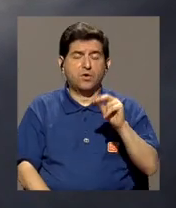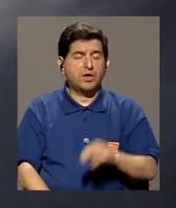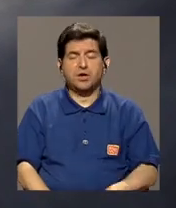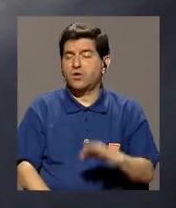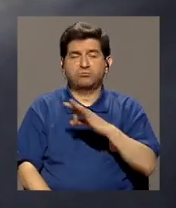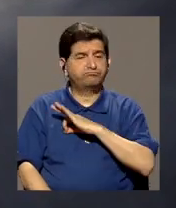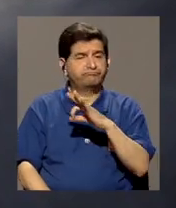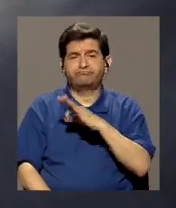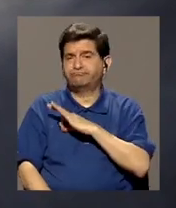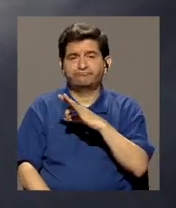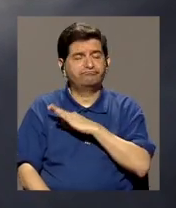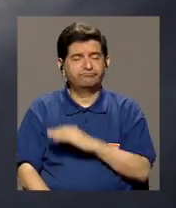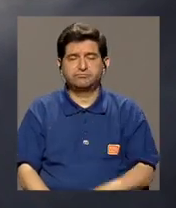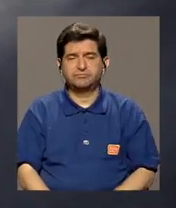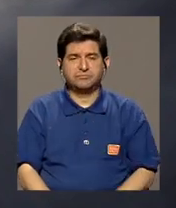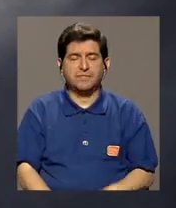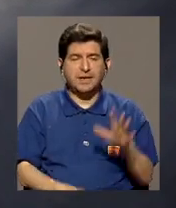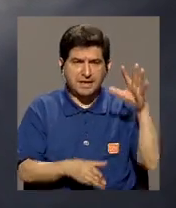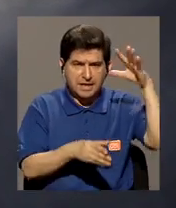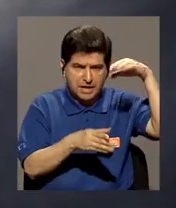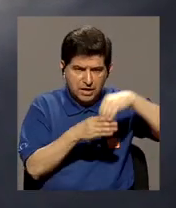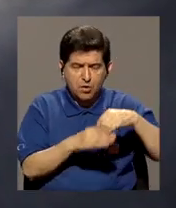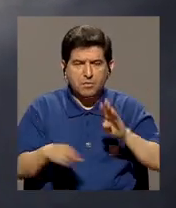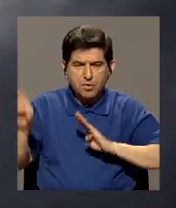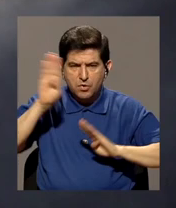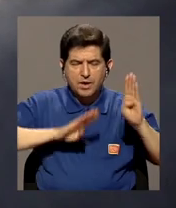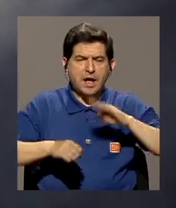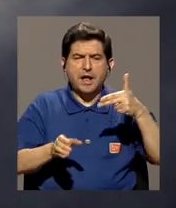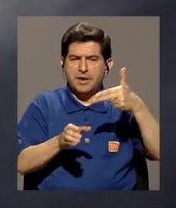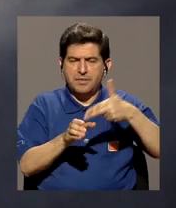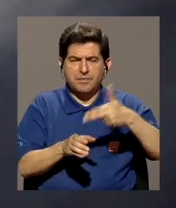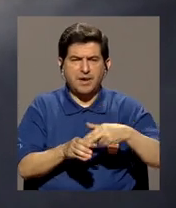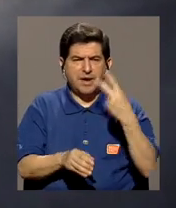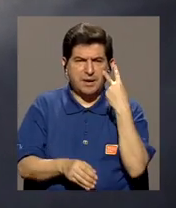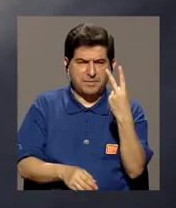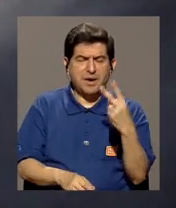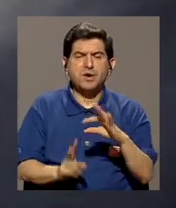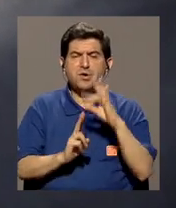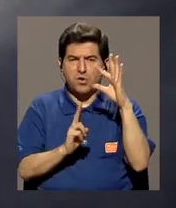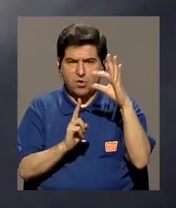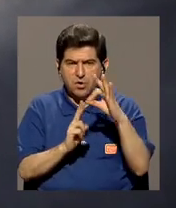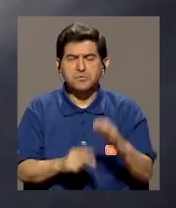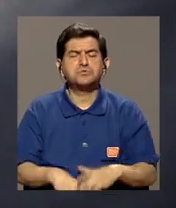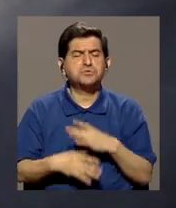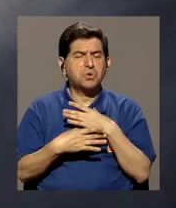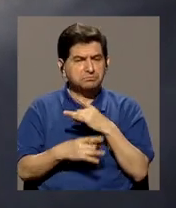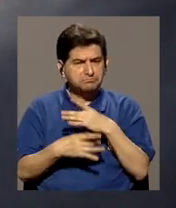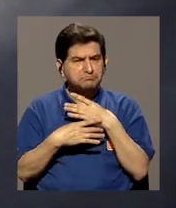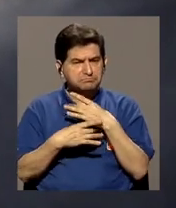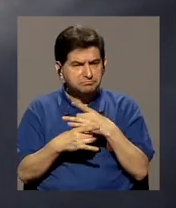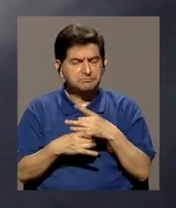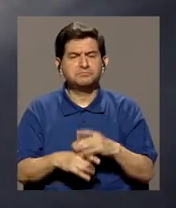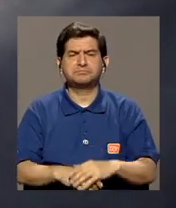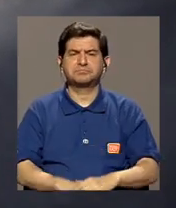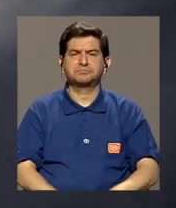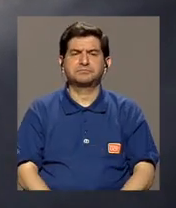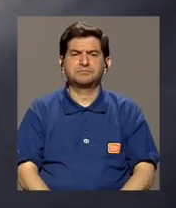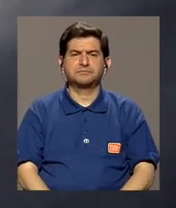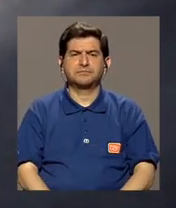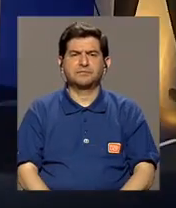digámoslo así rentable el incorporar biocombustible nosotros lo vemos como una alternativa muy interesante